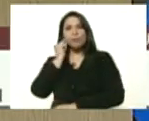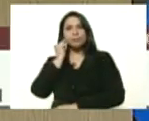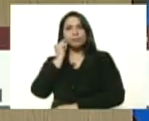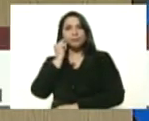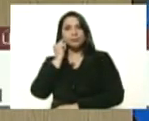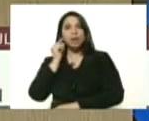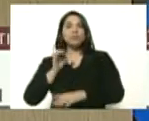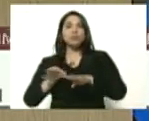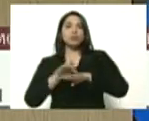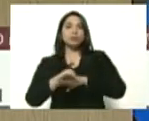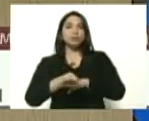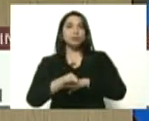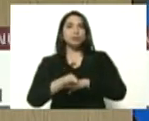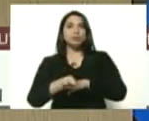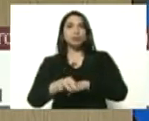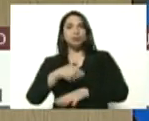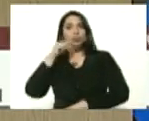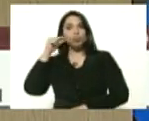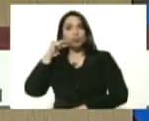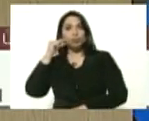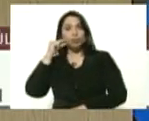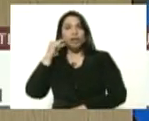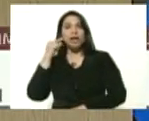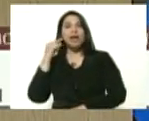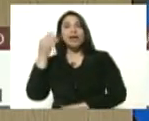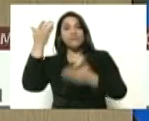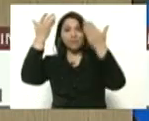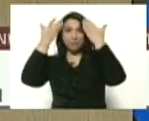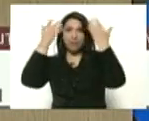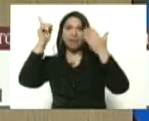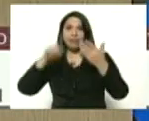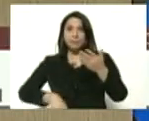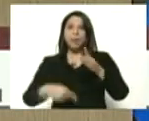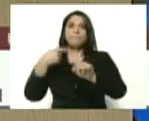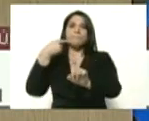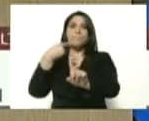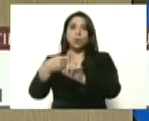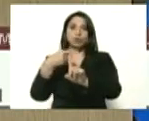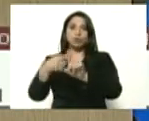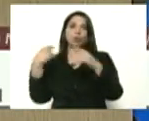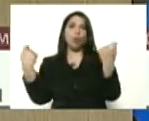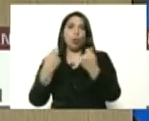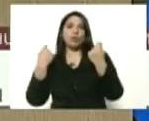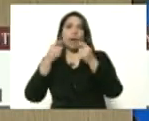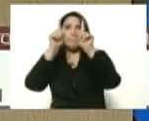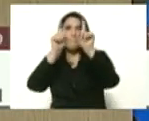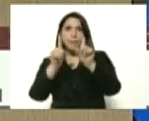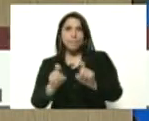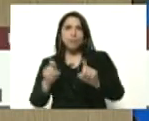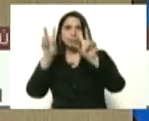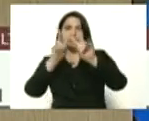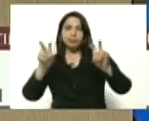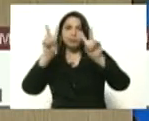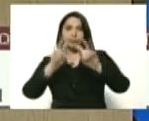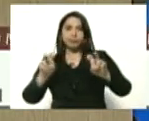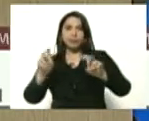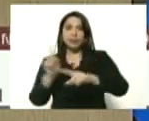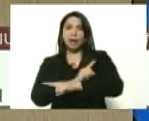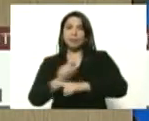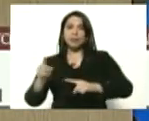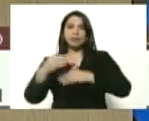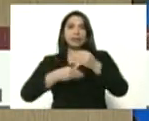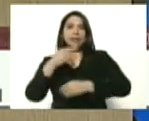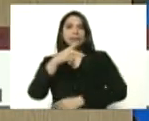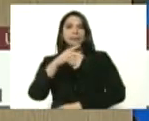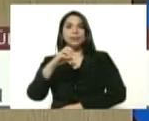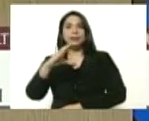municipio Sucre, en la zona de San Juan, enfermera, que también resultó positiva en la jornada de despistaje masivo con la prueba rápida, se le hace